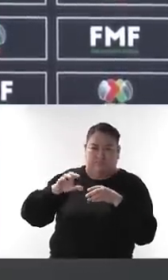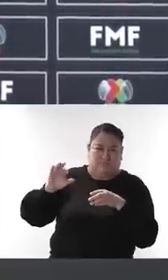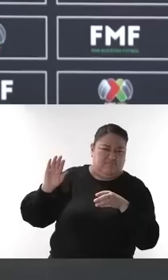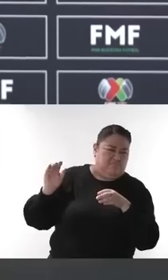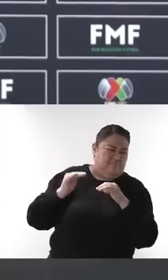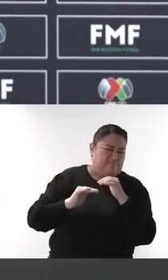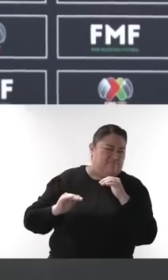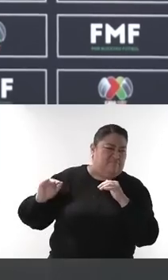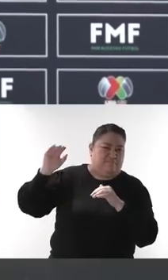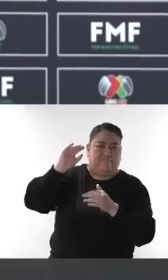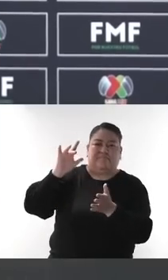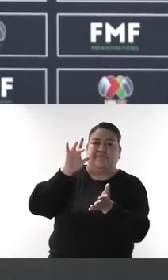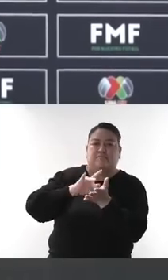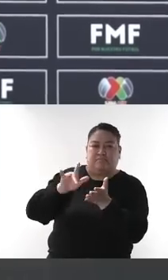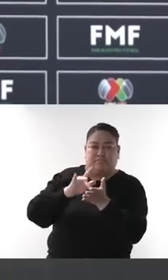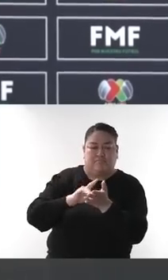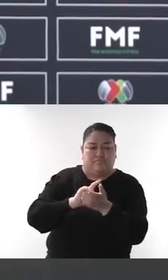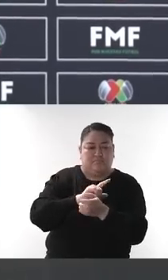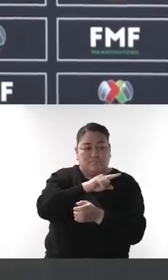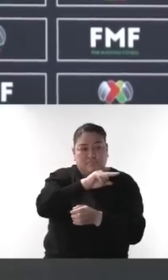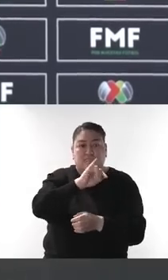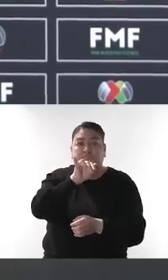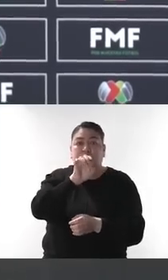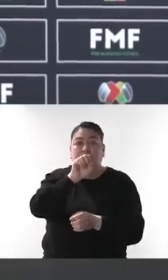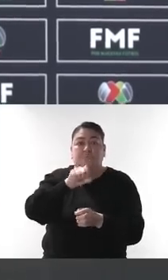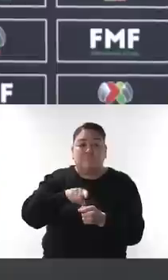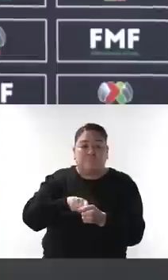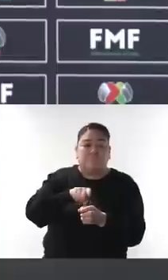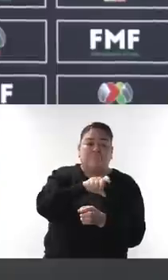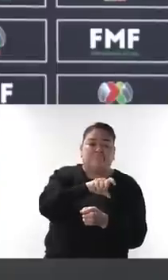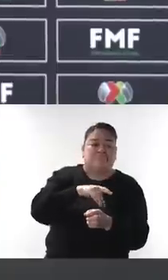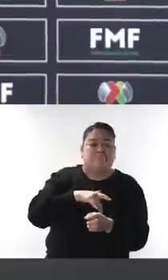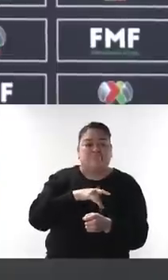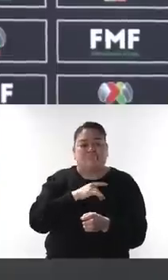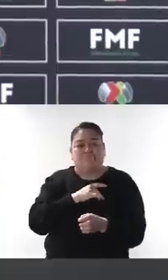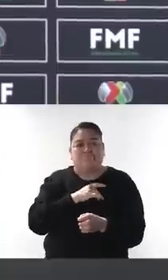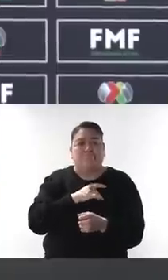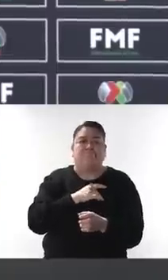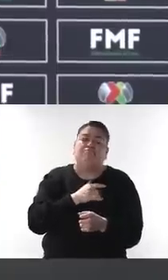Y el hecho de no contar con Jesús, desde luego